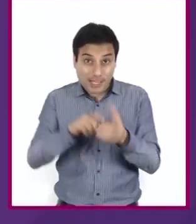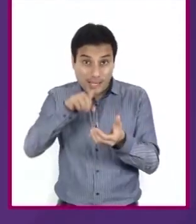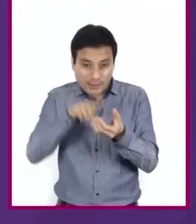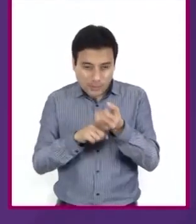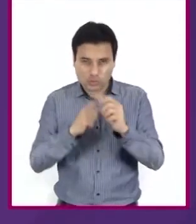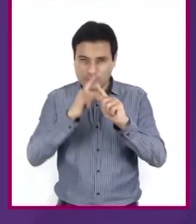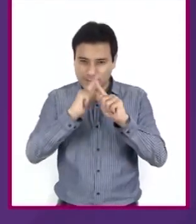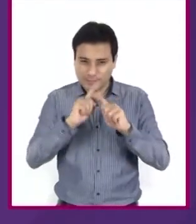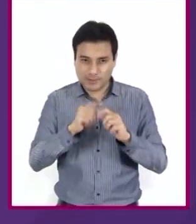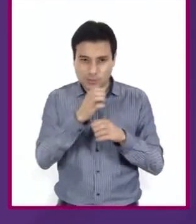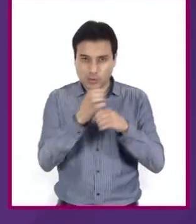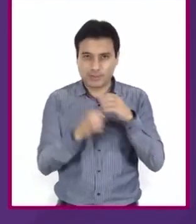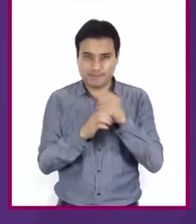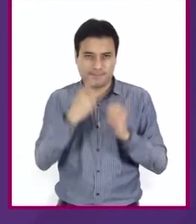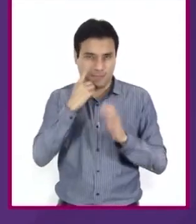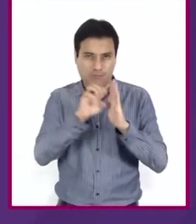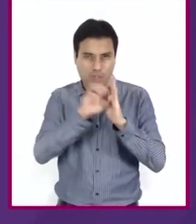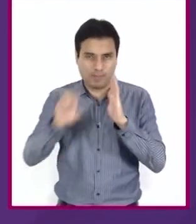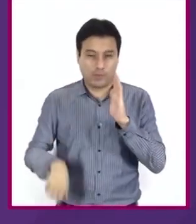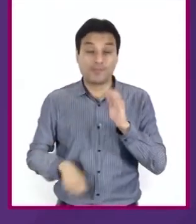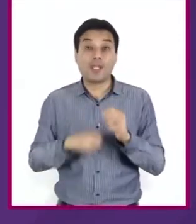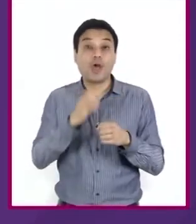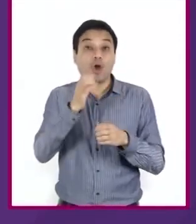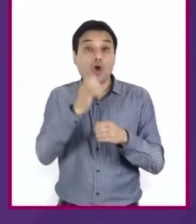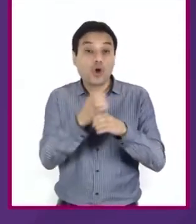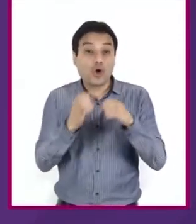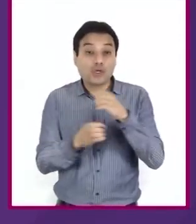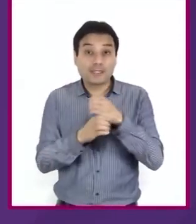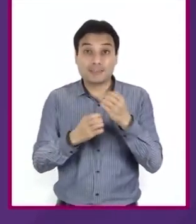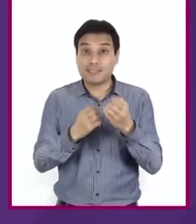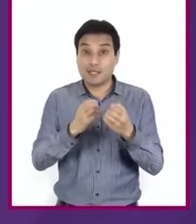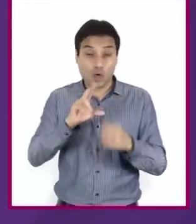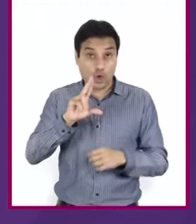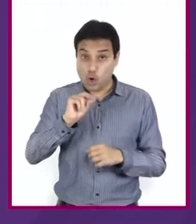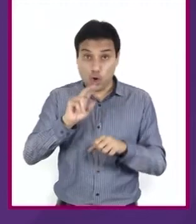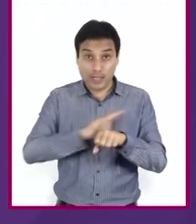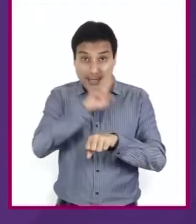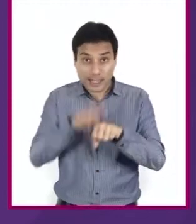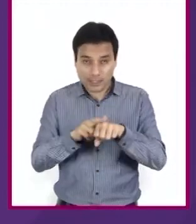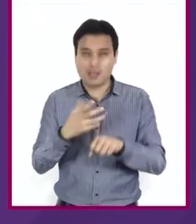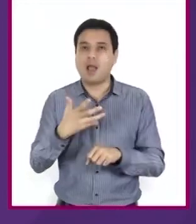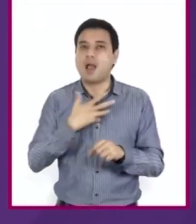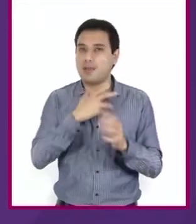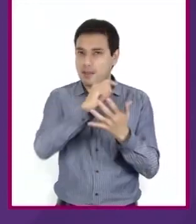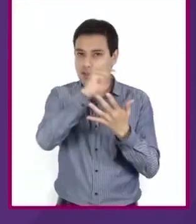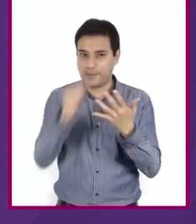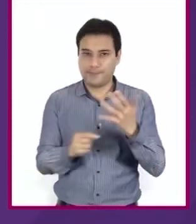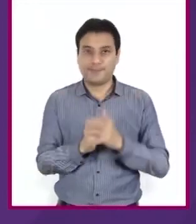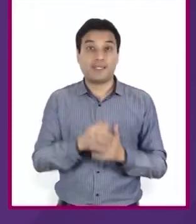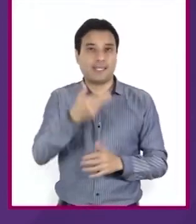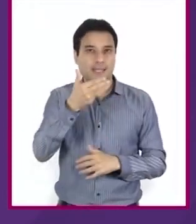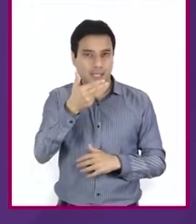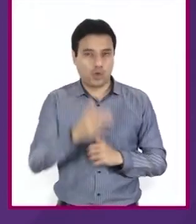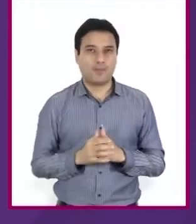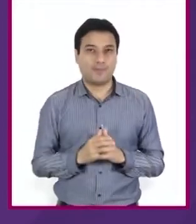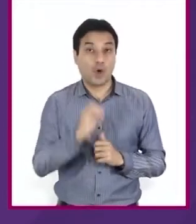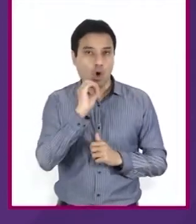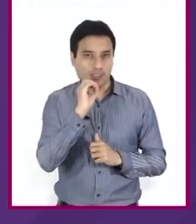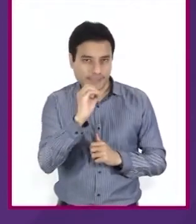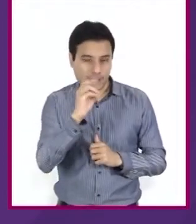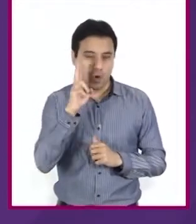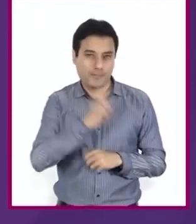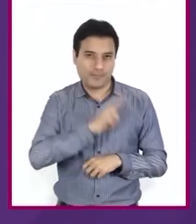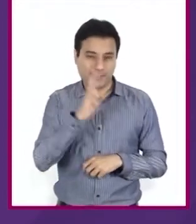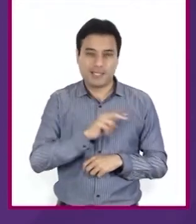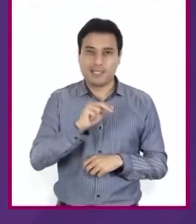Se vio que la materia inorgánica estaba formada de diferentes elementos: hidrógeno, oxígeno,